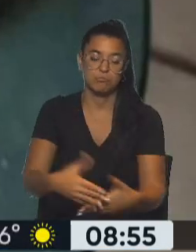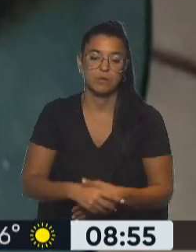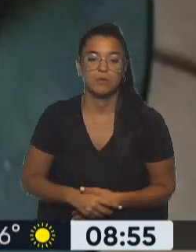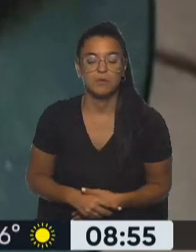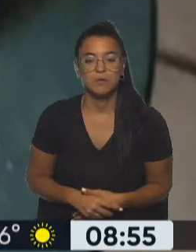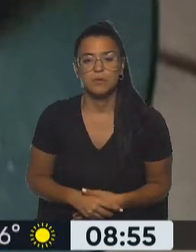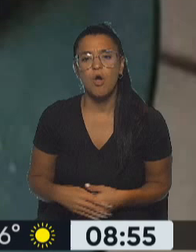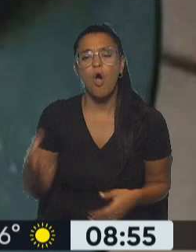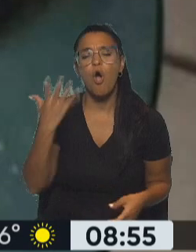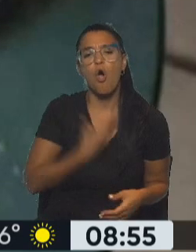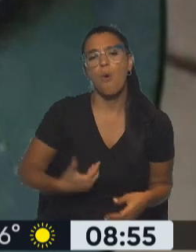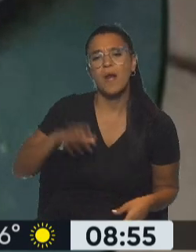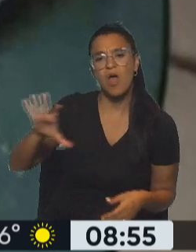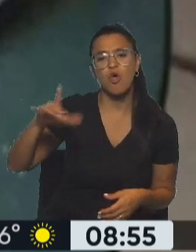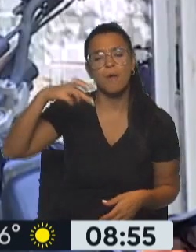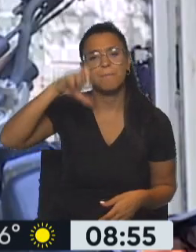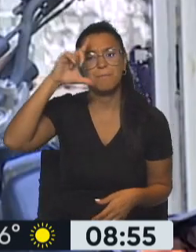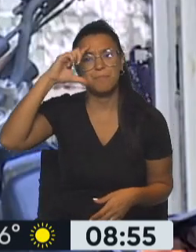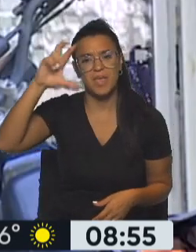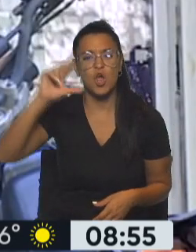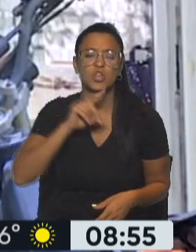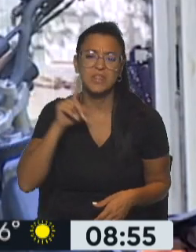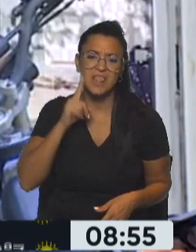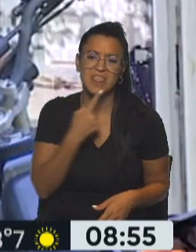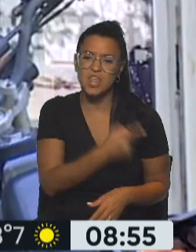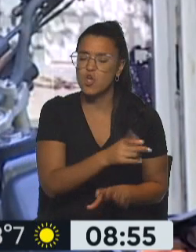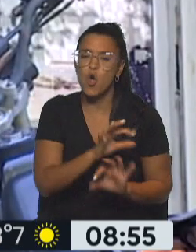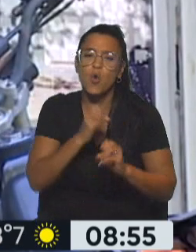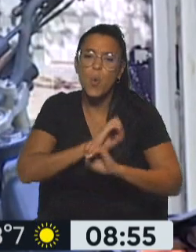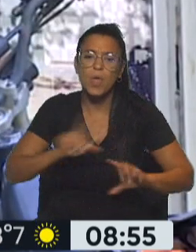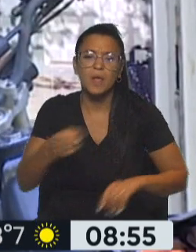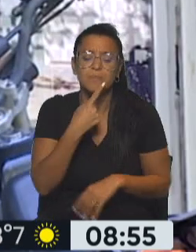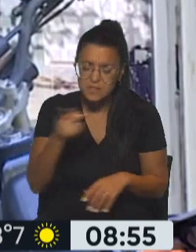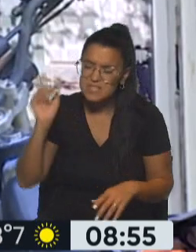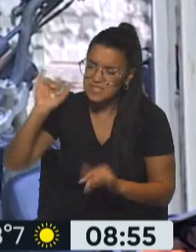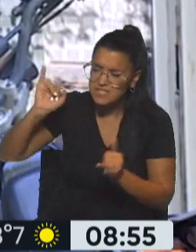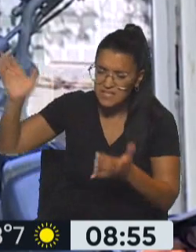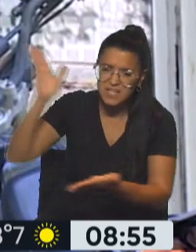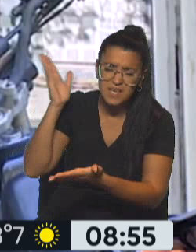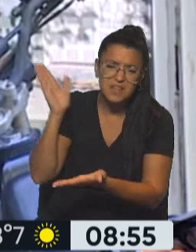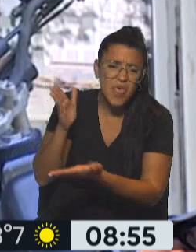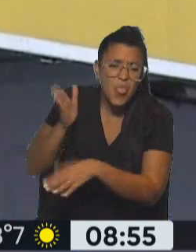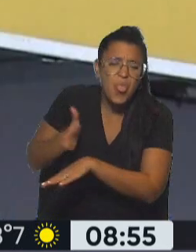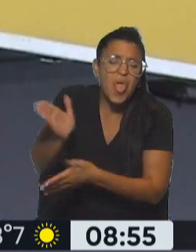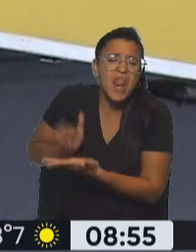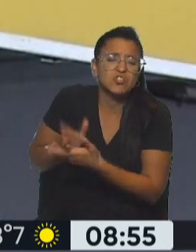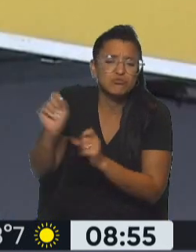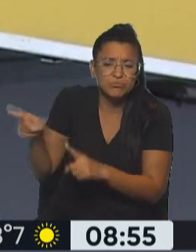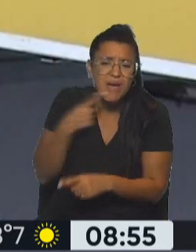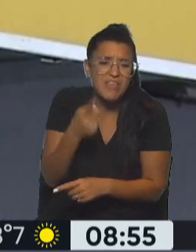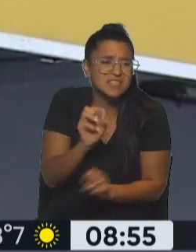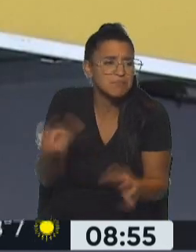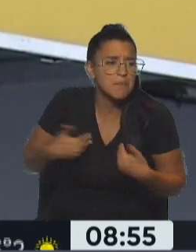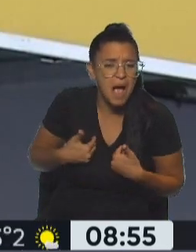muy ofuscado al gobernador Perotti, de hecho dijo que repudia fuertemente lo que usted dijo. No, sí, tiene todo el derecho del mundo a repudiar lo que él quiera. Yo les digo